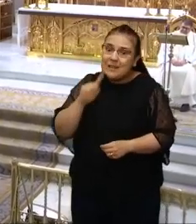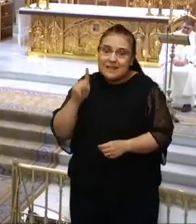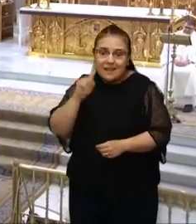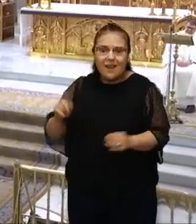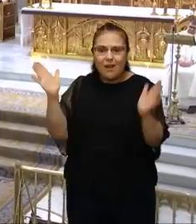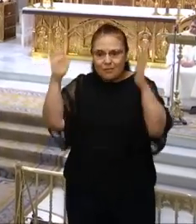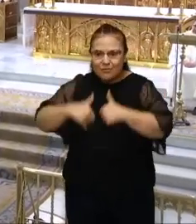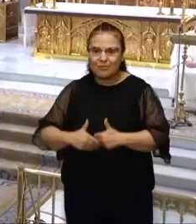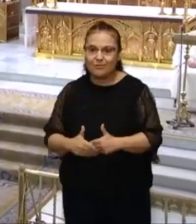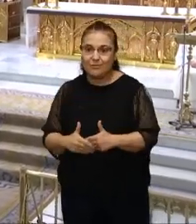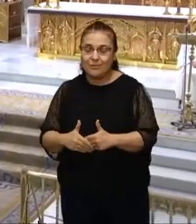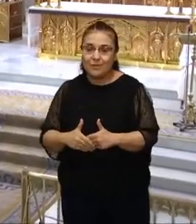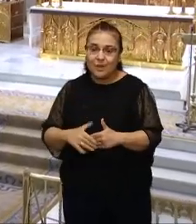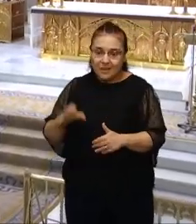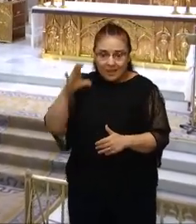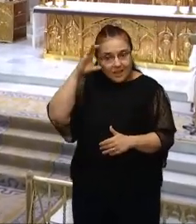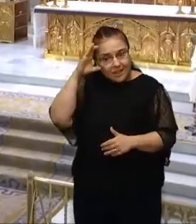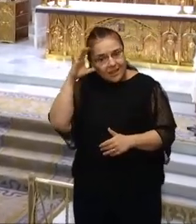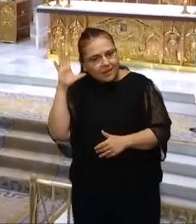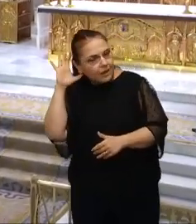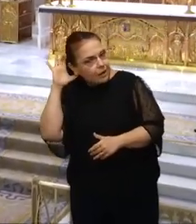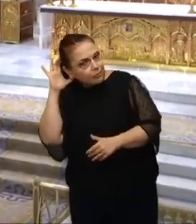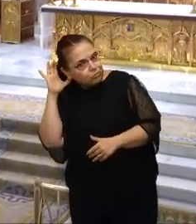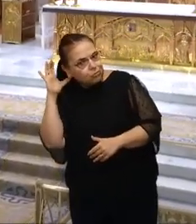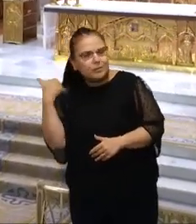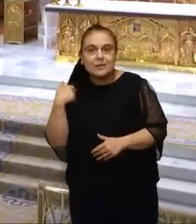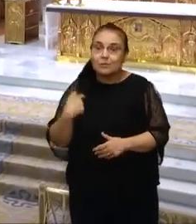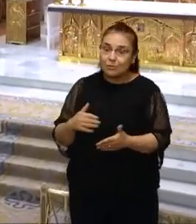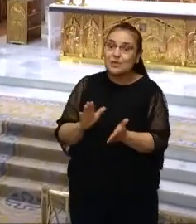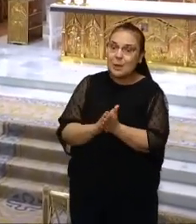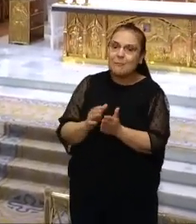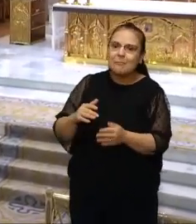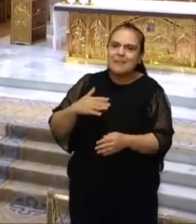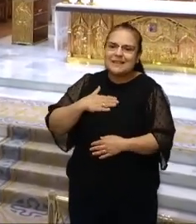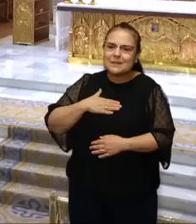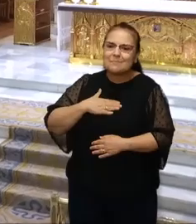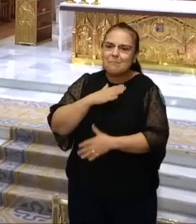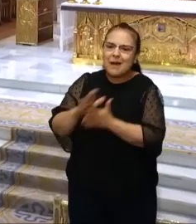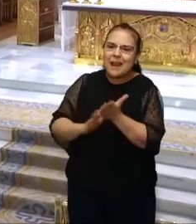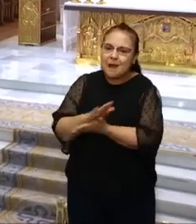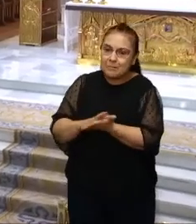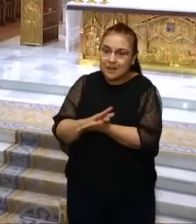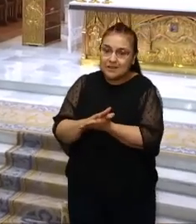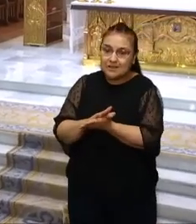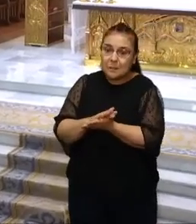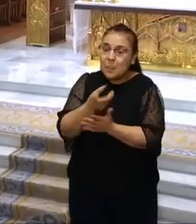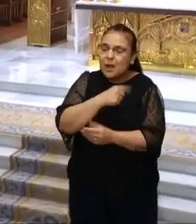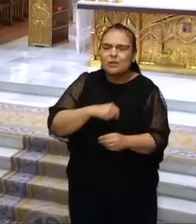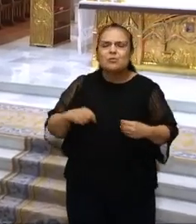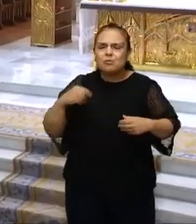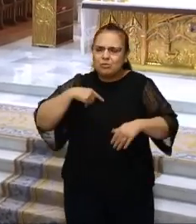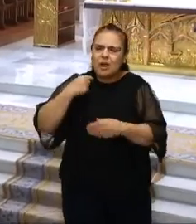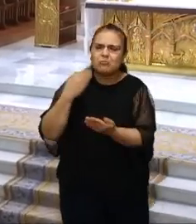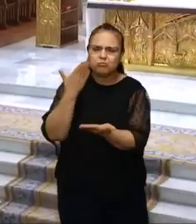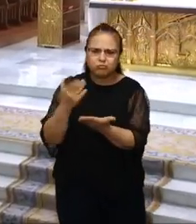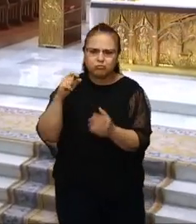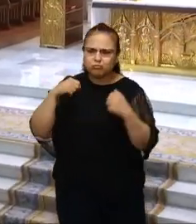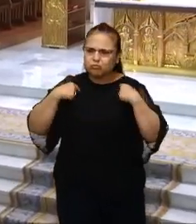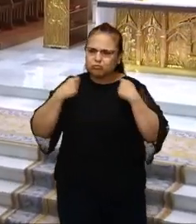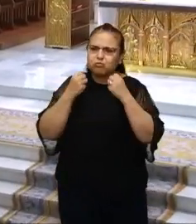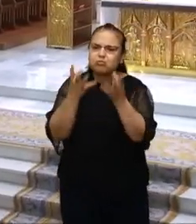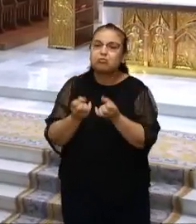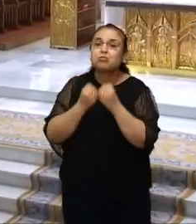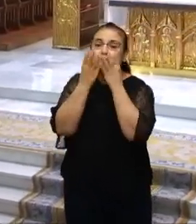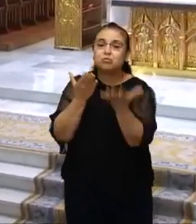engaño. Inclina el oído y escucha mis palabras. Emane de ti la sentencia, mire en tus ojos